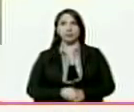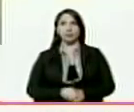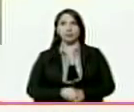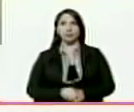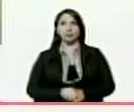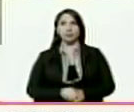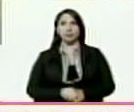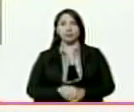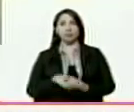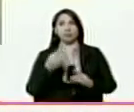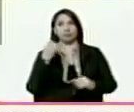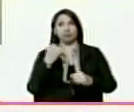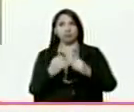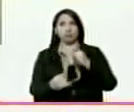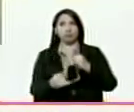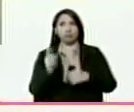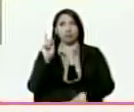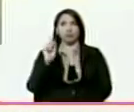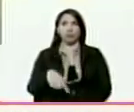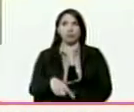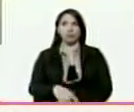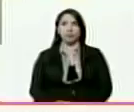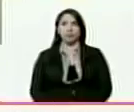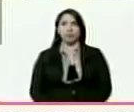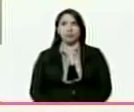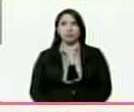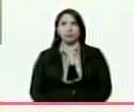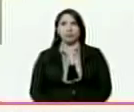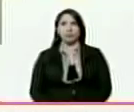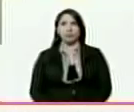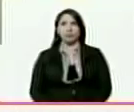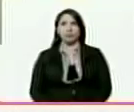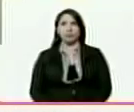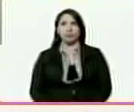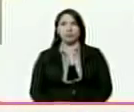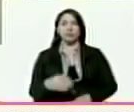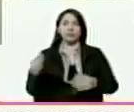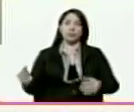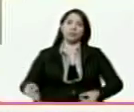final son también elevados a esta corte para